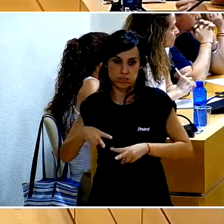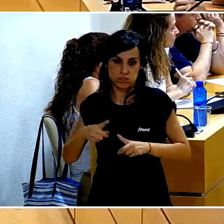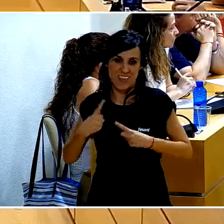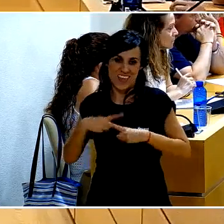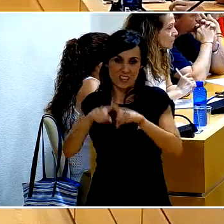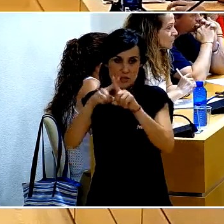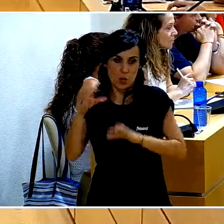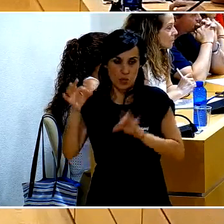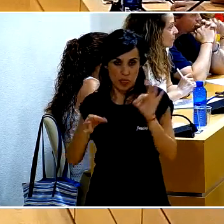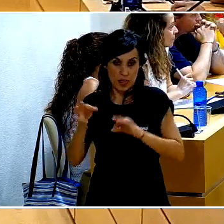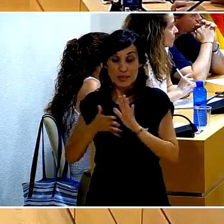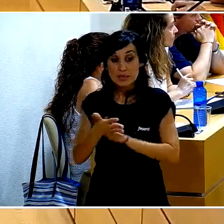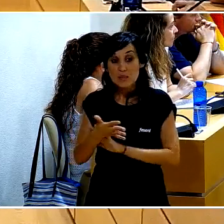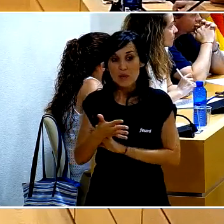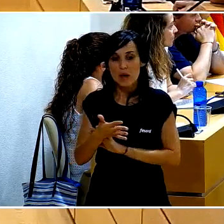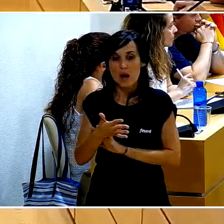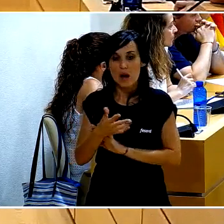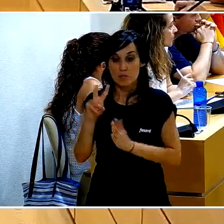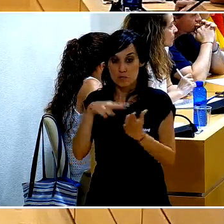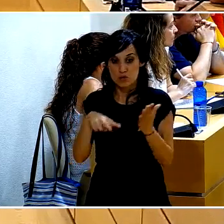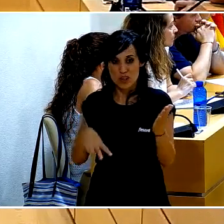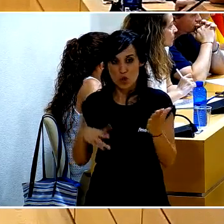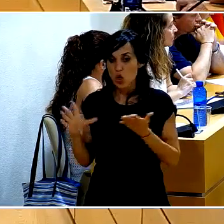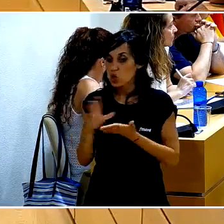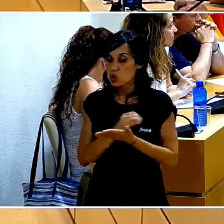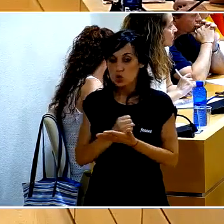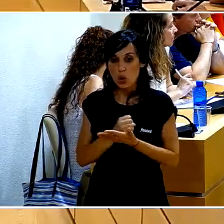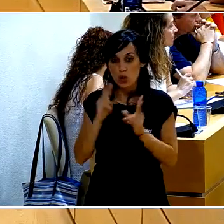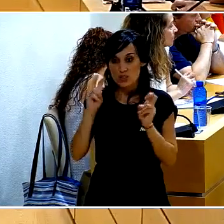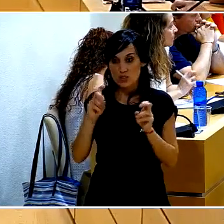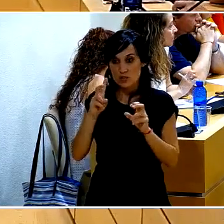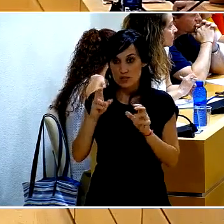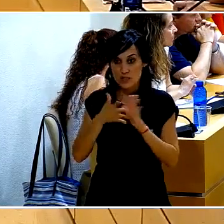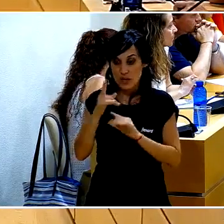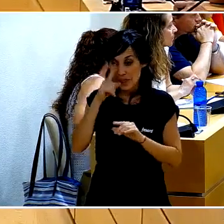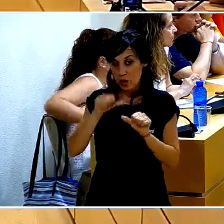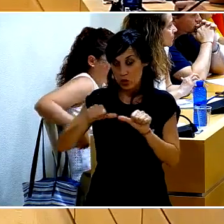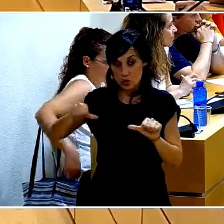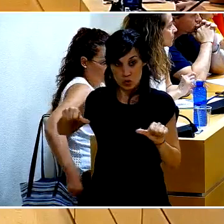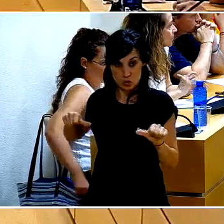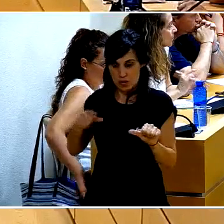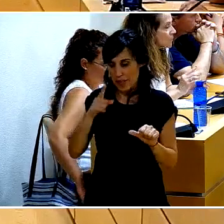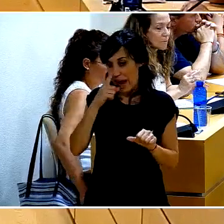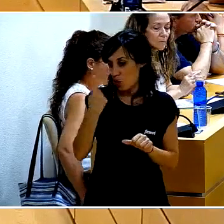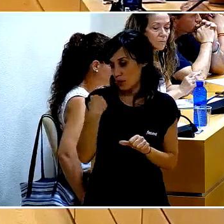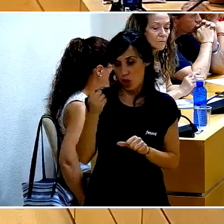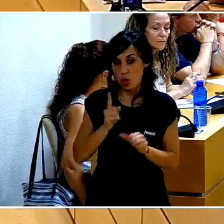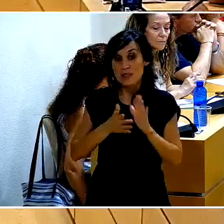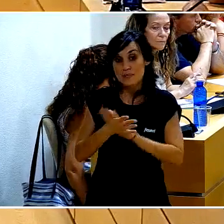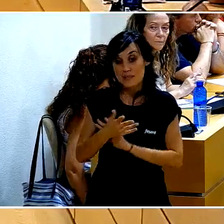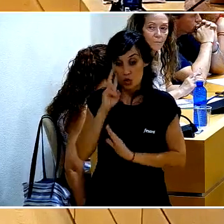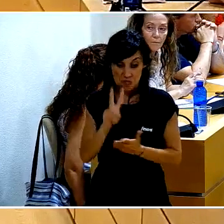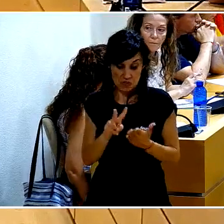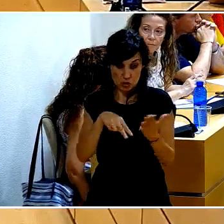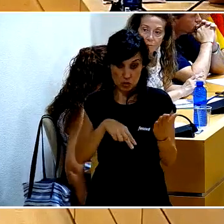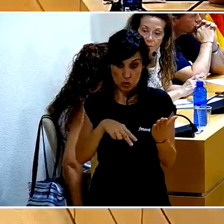Pero según hemos leído, no todos provienen de ejercicios anteriores. del ejercicio anterior. Según lo que hemos podido ver,